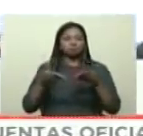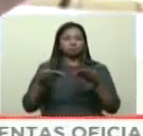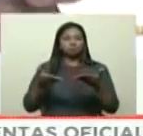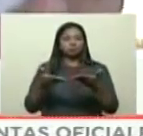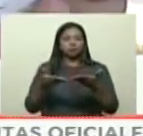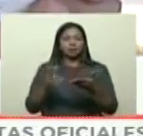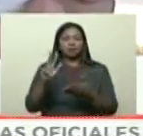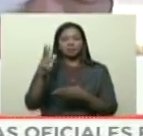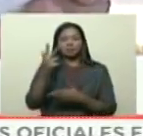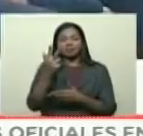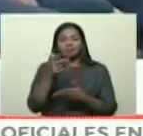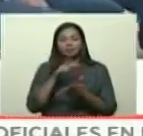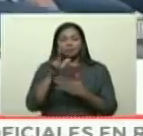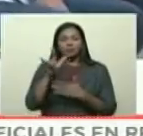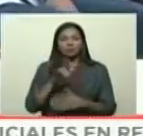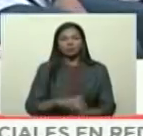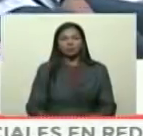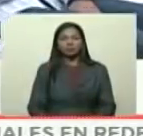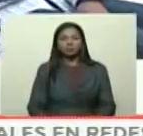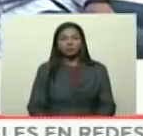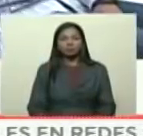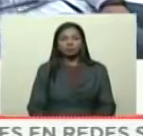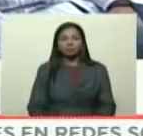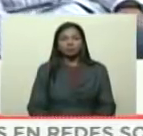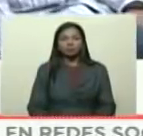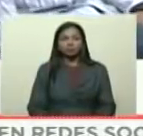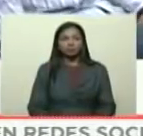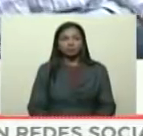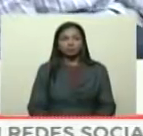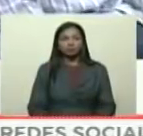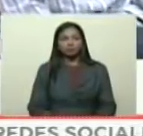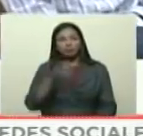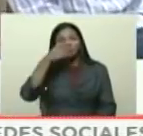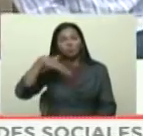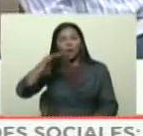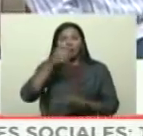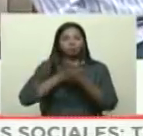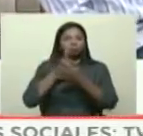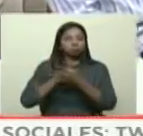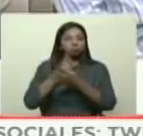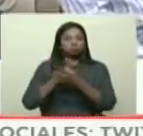para la tercera Bienal del Sur, Pueblos en Resistencia.